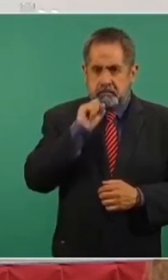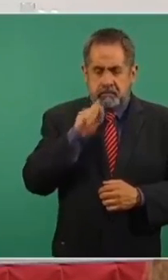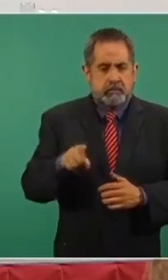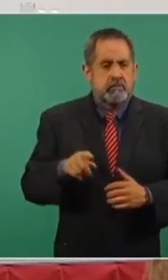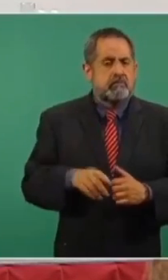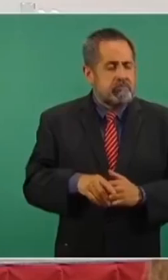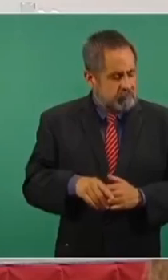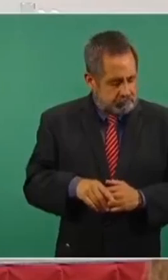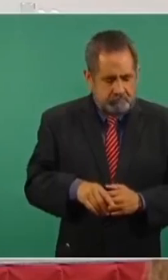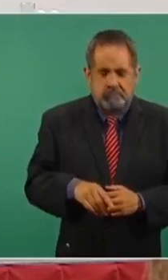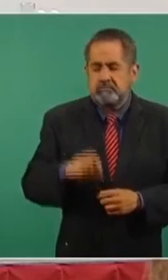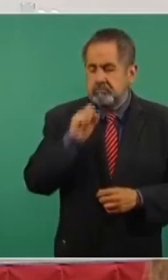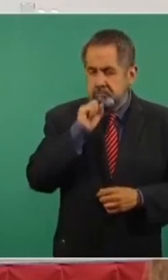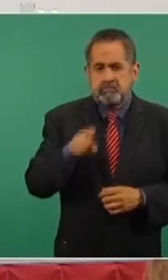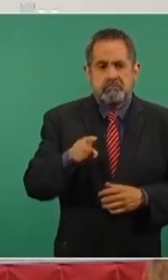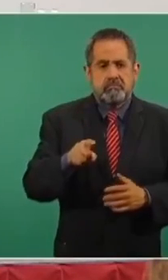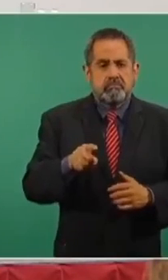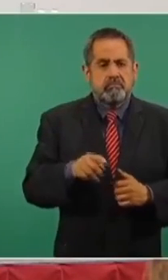también